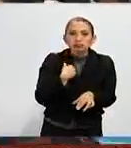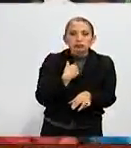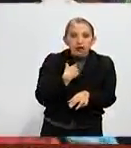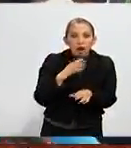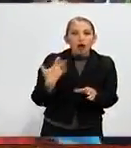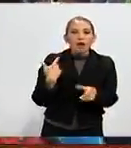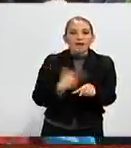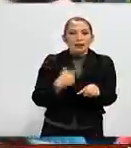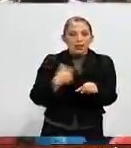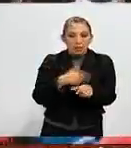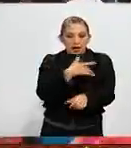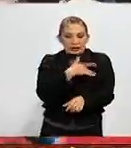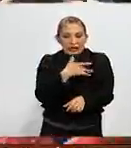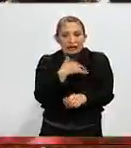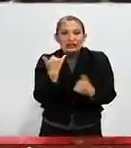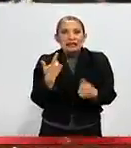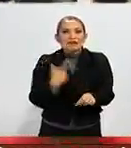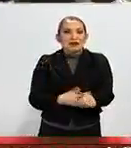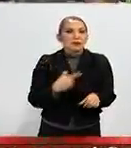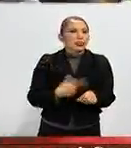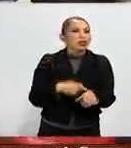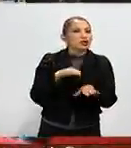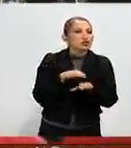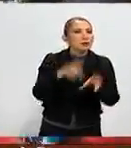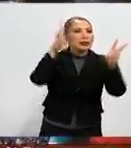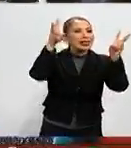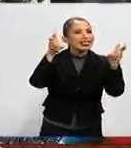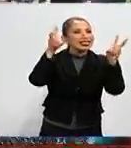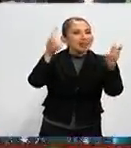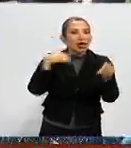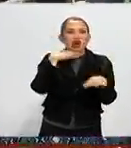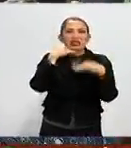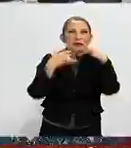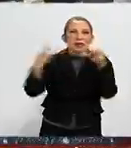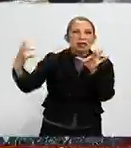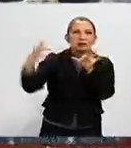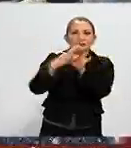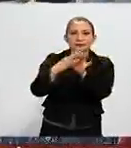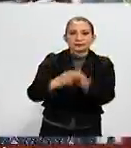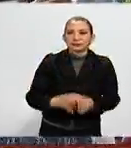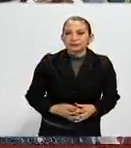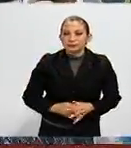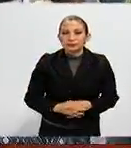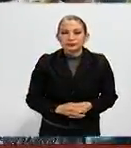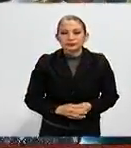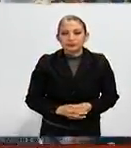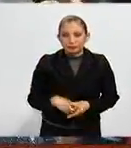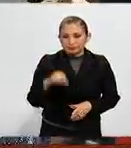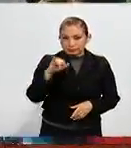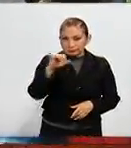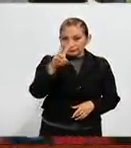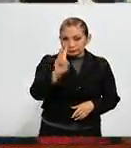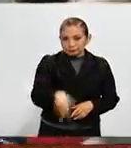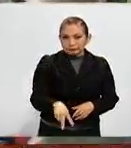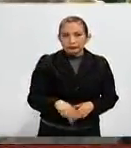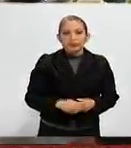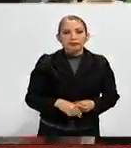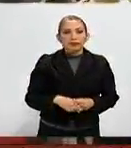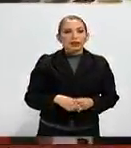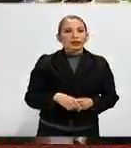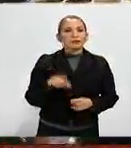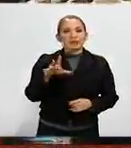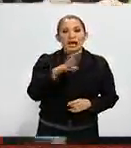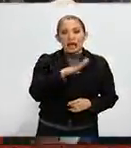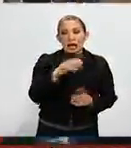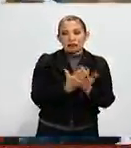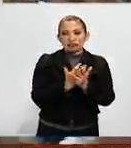las enfermedades cardíacas y las enfermedades relacionadas con la contaminación ambiental? Así es. Pues efectivamente